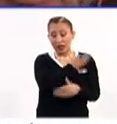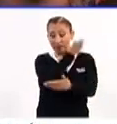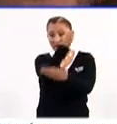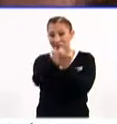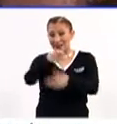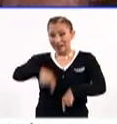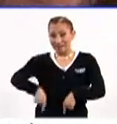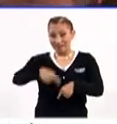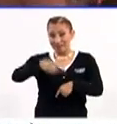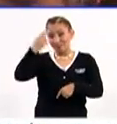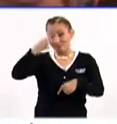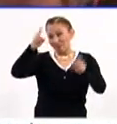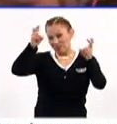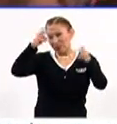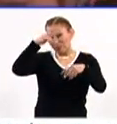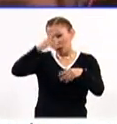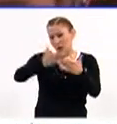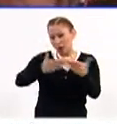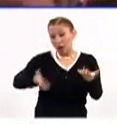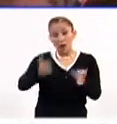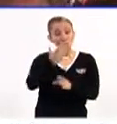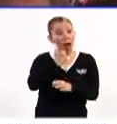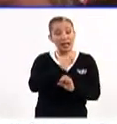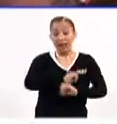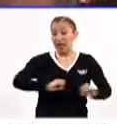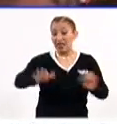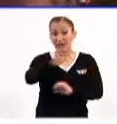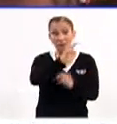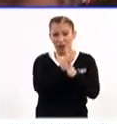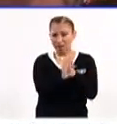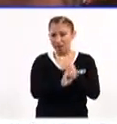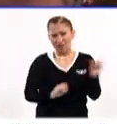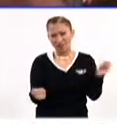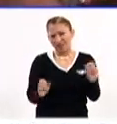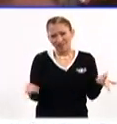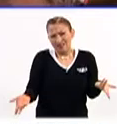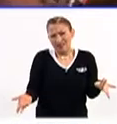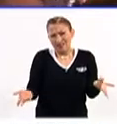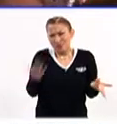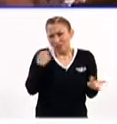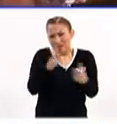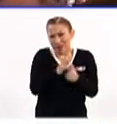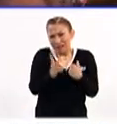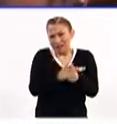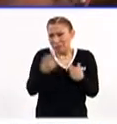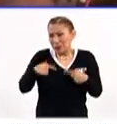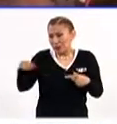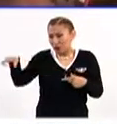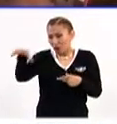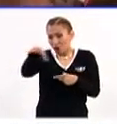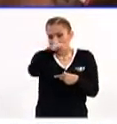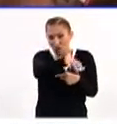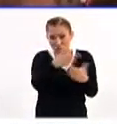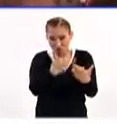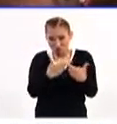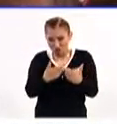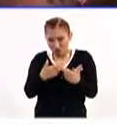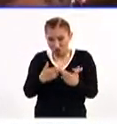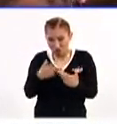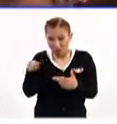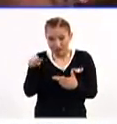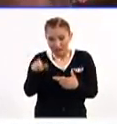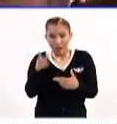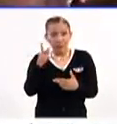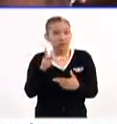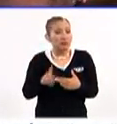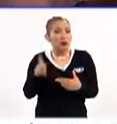al territorio de lo que hoy llamamos México, no existía nada parecido a un país llamado México, ni los pobladores de este vastísimo territorio,